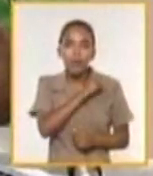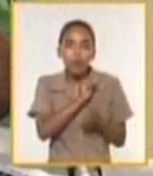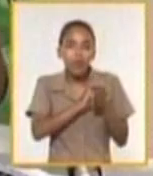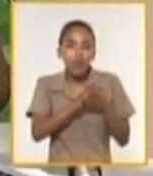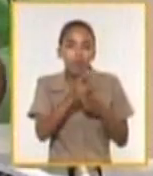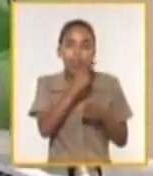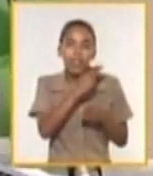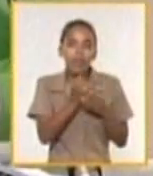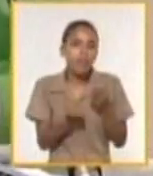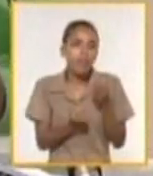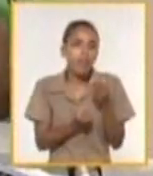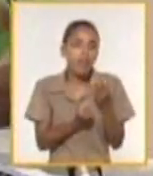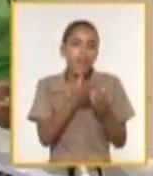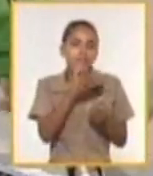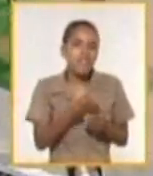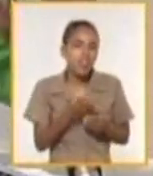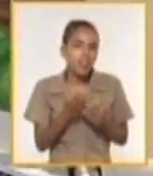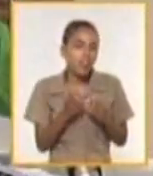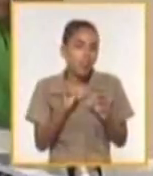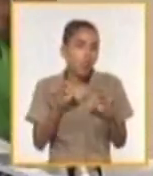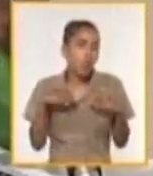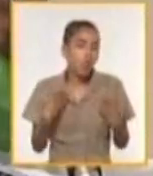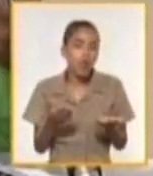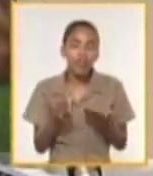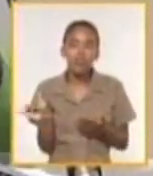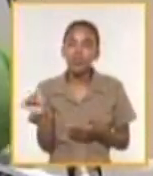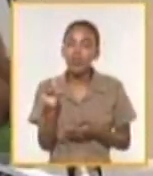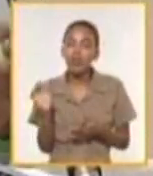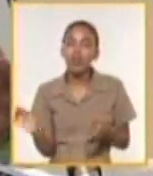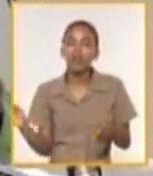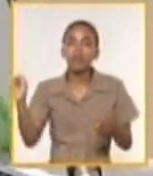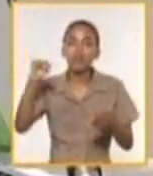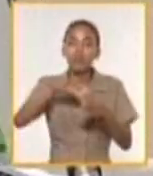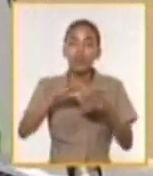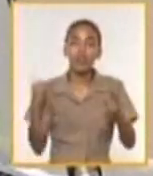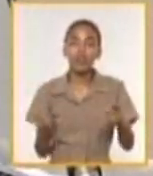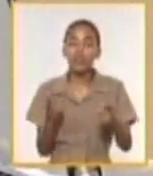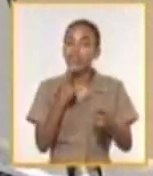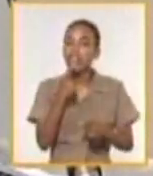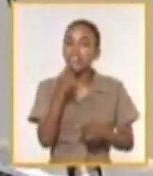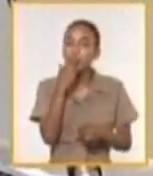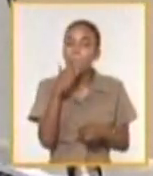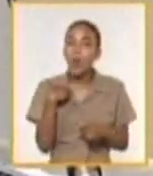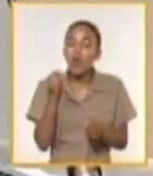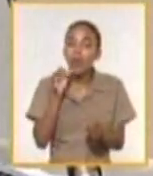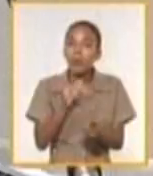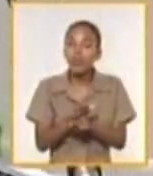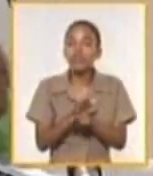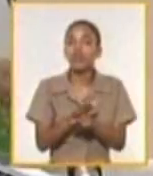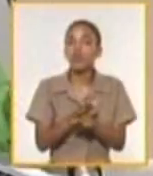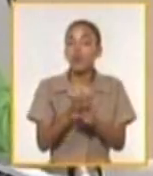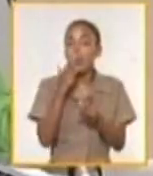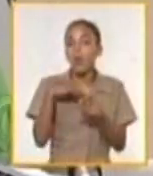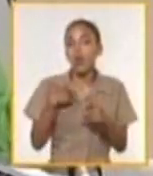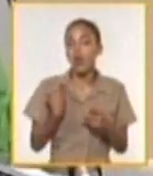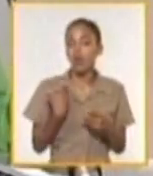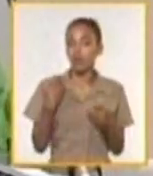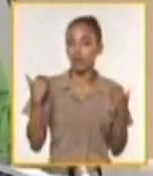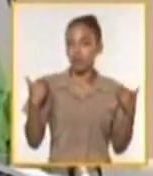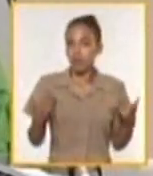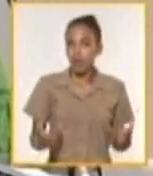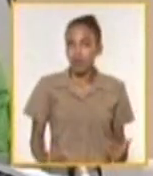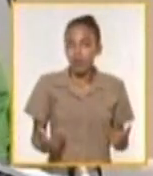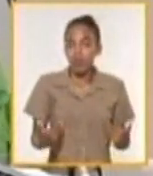cómo se involucra en esa lucha, y dice Hart, todo comenzó por una cuestión moral. Ahí está también